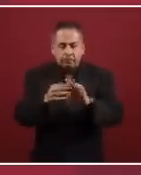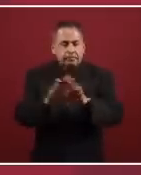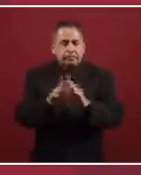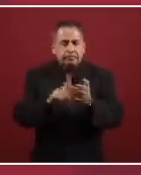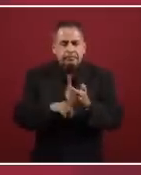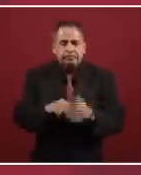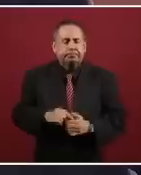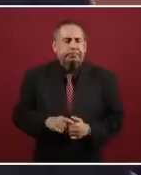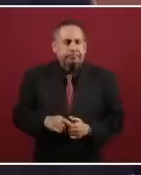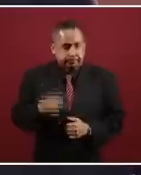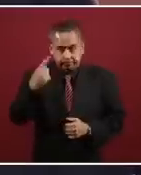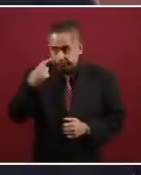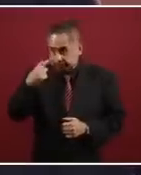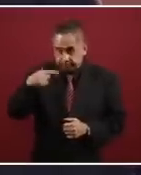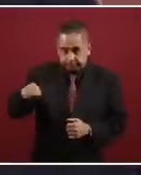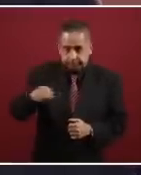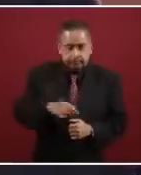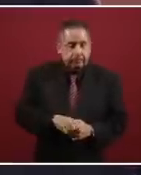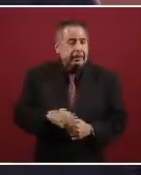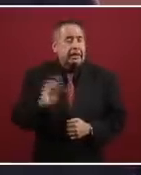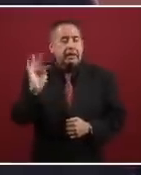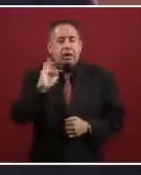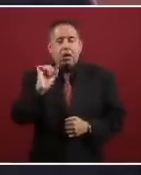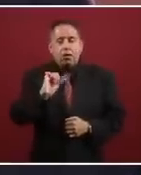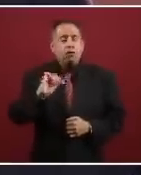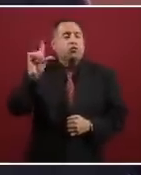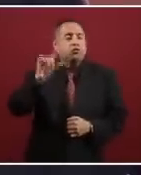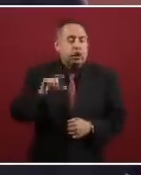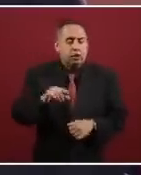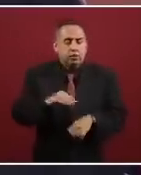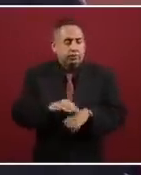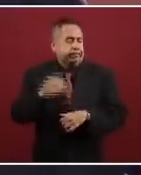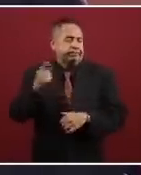los ciudadanos. Si un funcionario ganaba